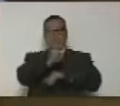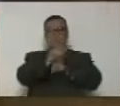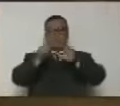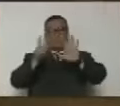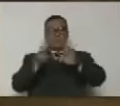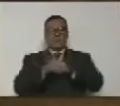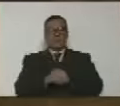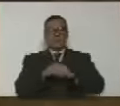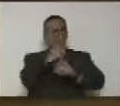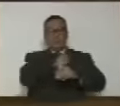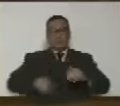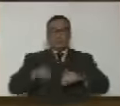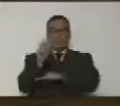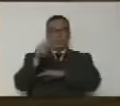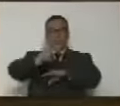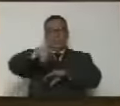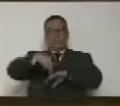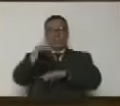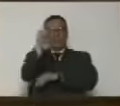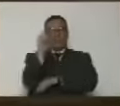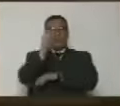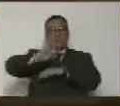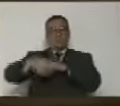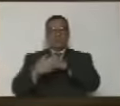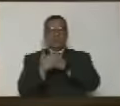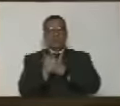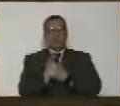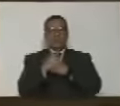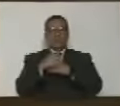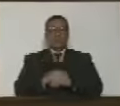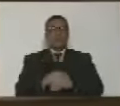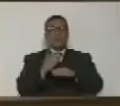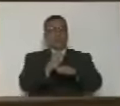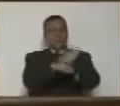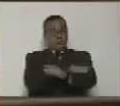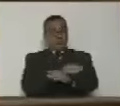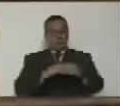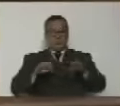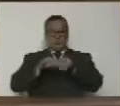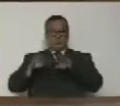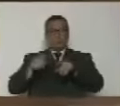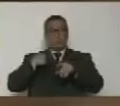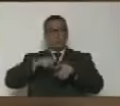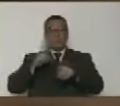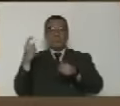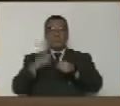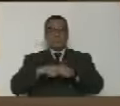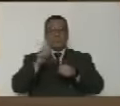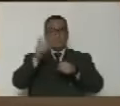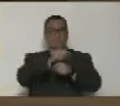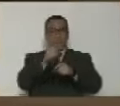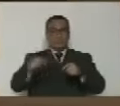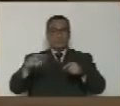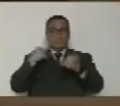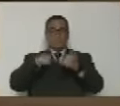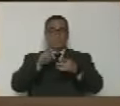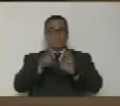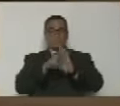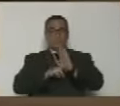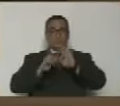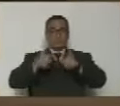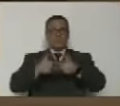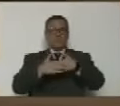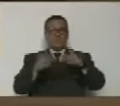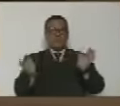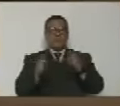27. El presidente de la Asamblea Nacional, diputado Jorge Rodríguez Gómez, previo anuncio de Secretaría de la existencia del quórum reglamentario, abrió la sesión ordinaria